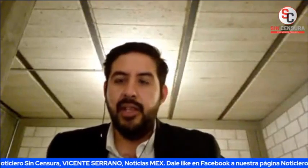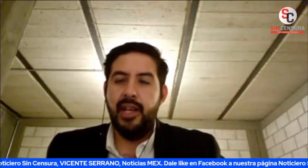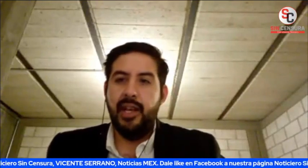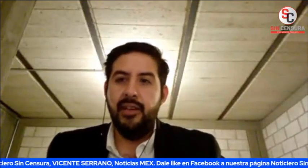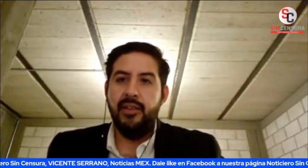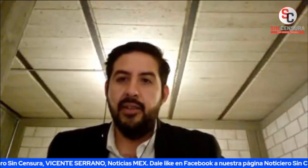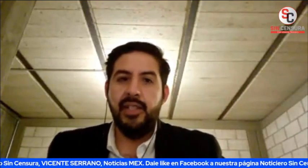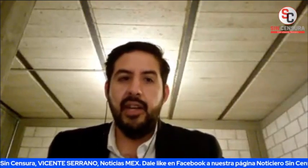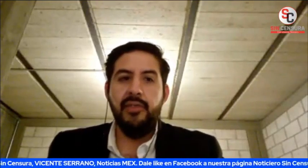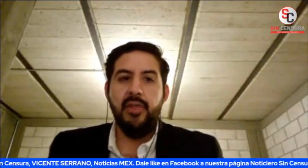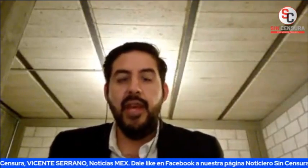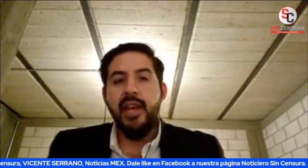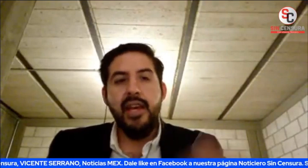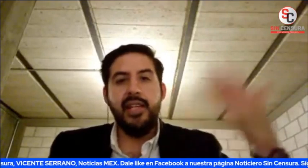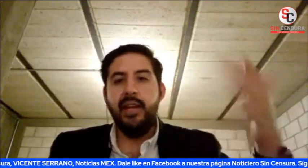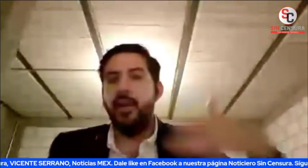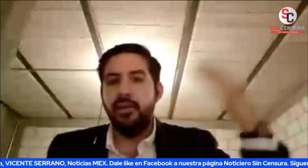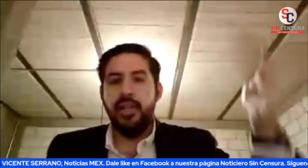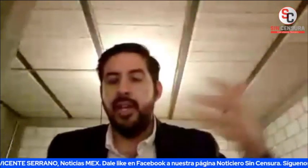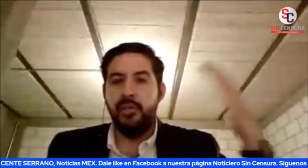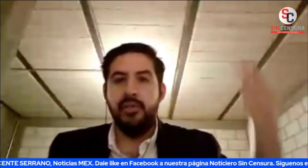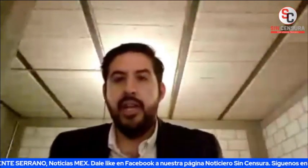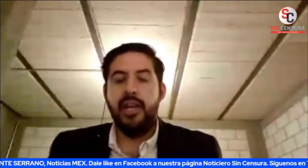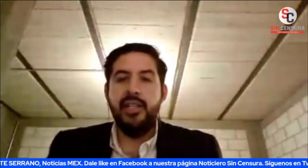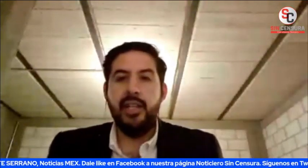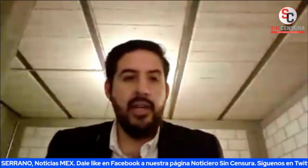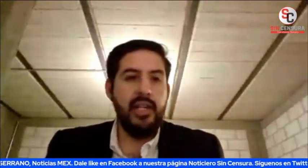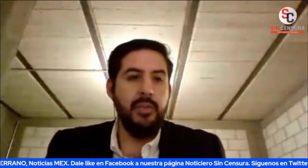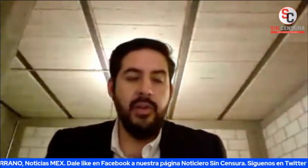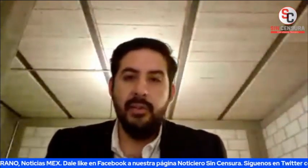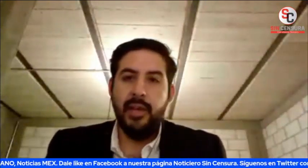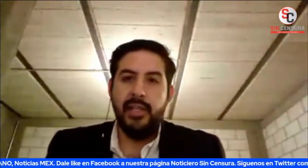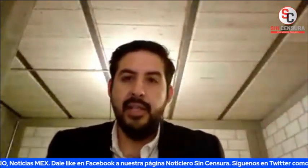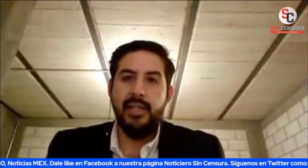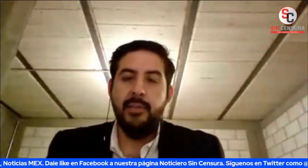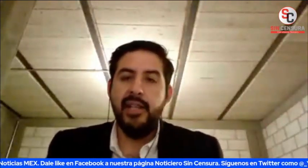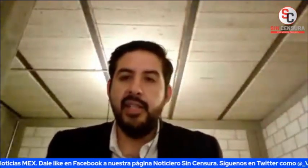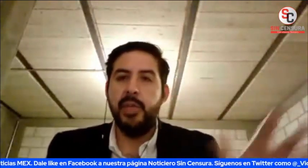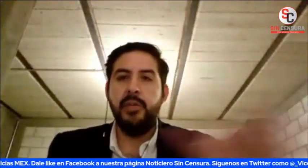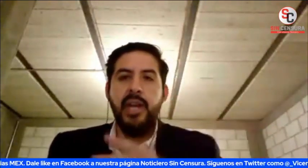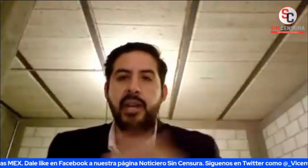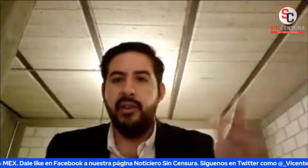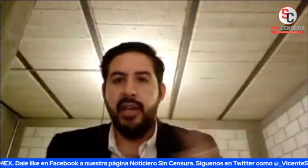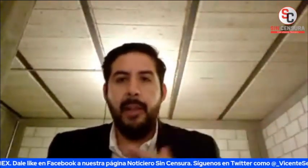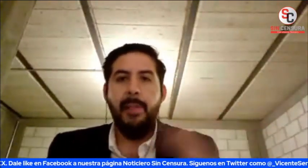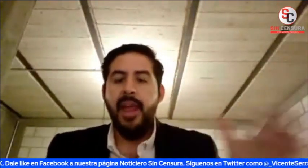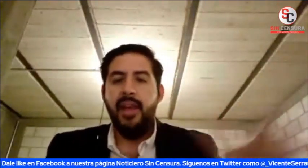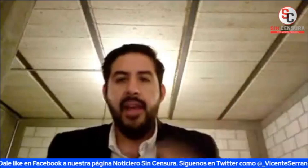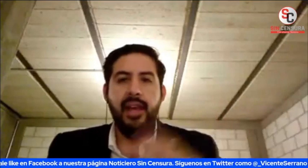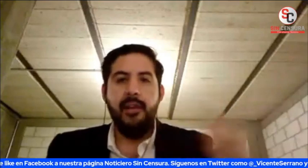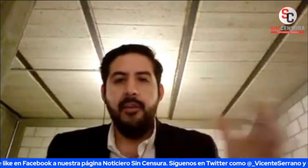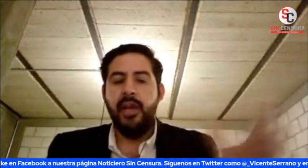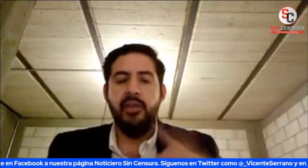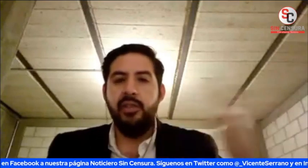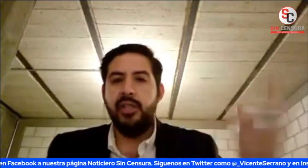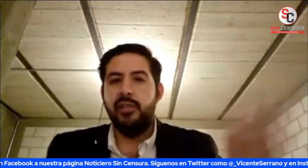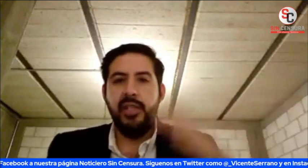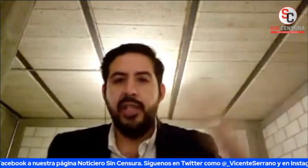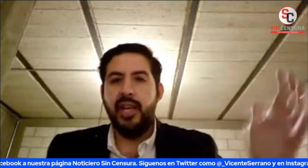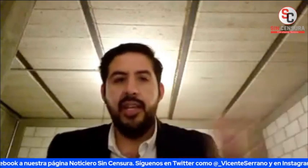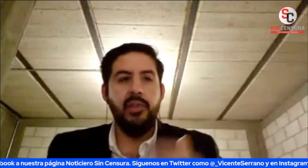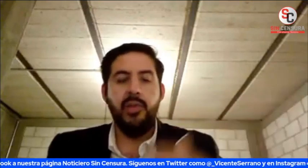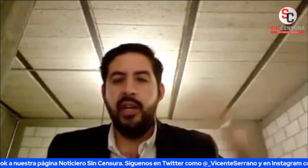con esta reforma, y será una cuestión que iremos analizando en las próximas semanas. Después por ahí creo que vi algunas